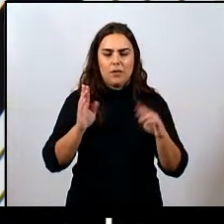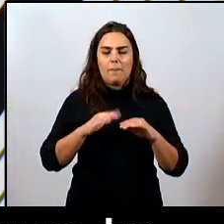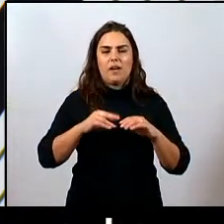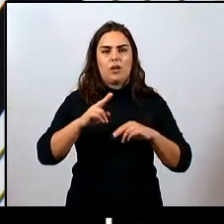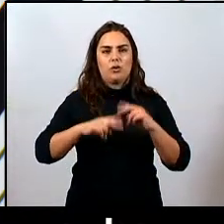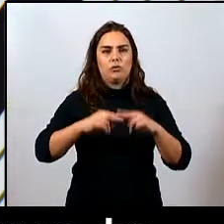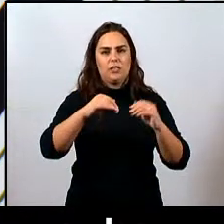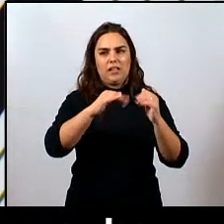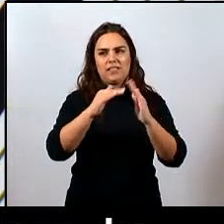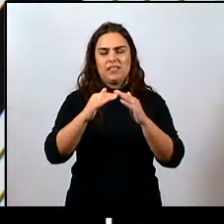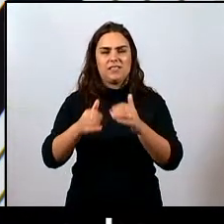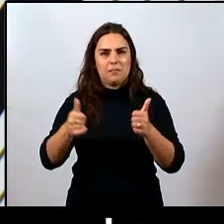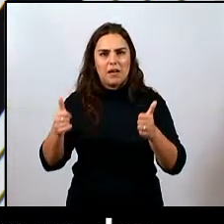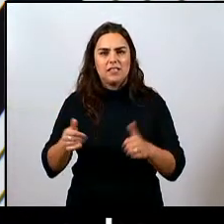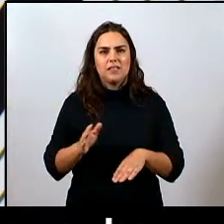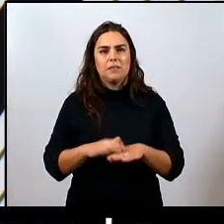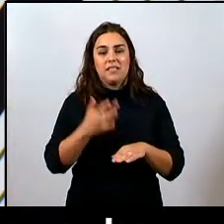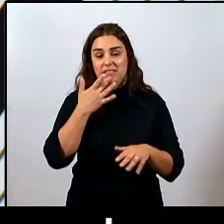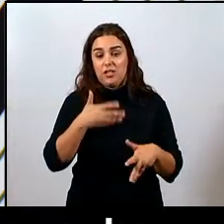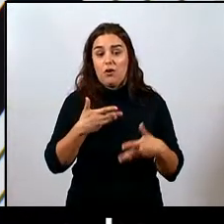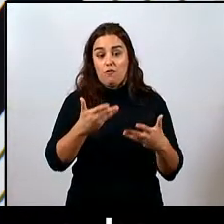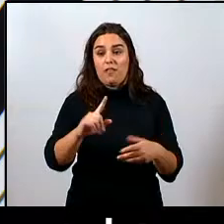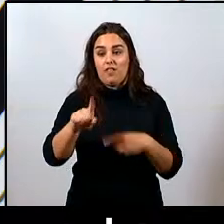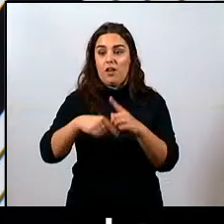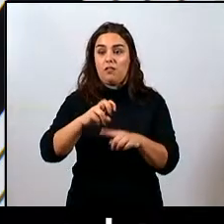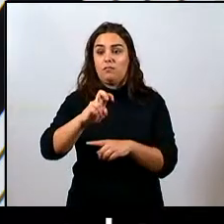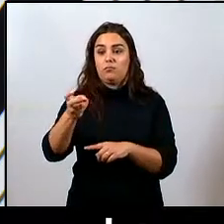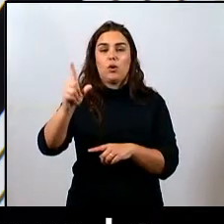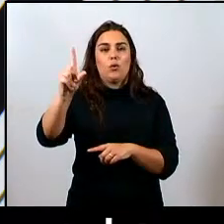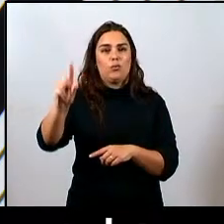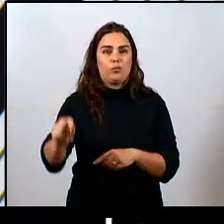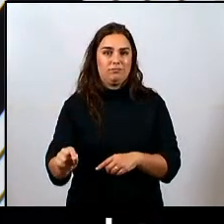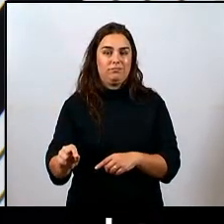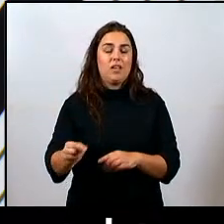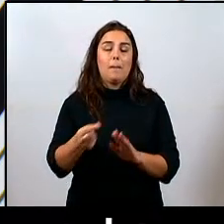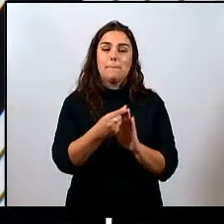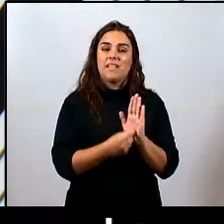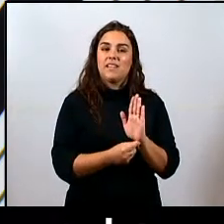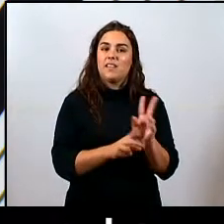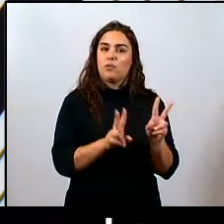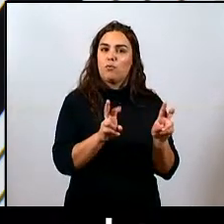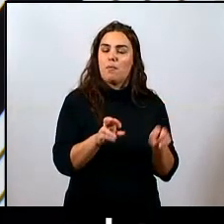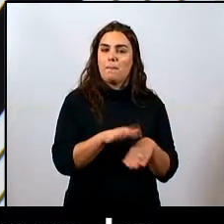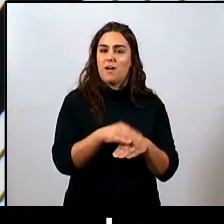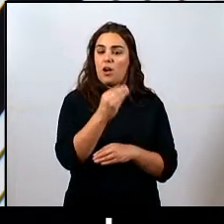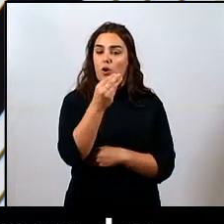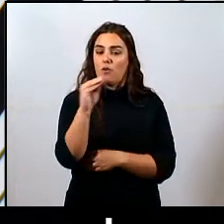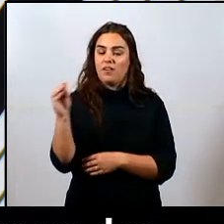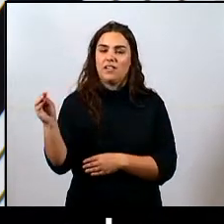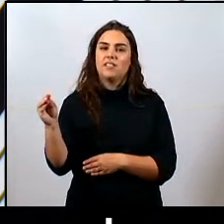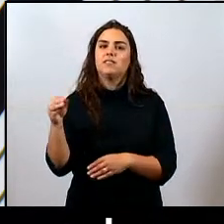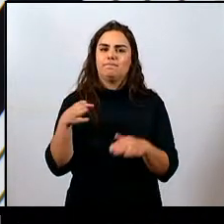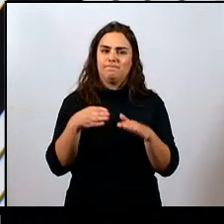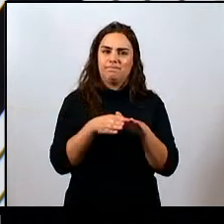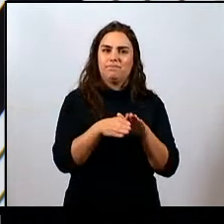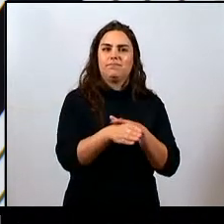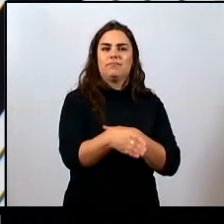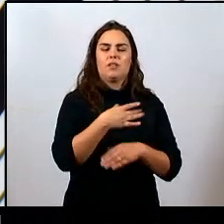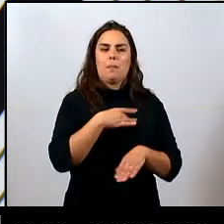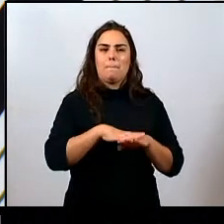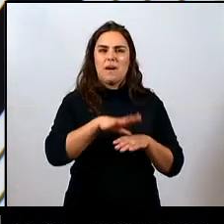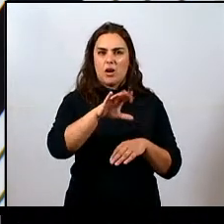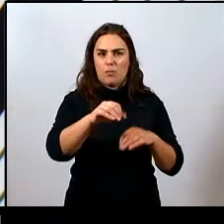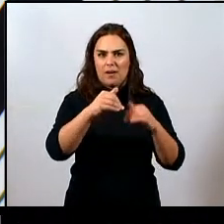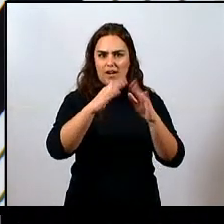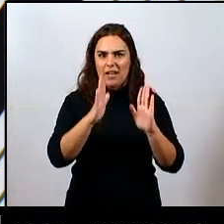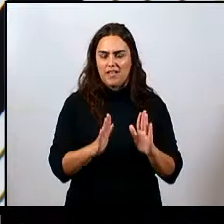más vivienda, para que al ofrecerla puedan bajar los precios y con nuevas medidas para que los más jóvenes puedan dar sus primeros pasos a la hora de comprar una